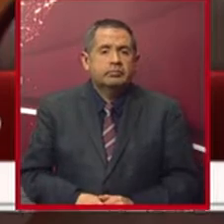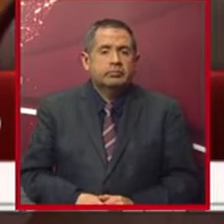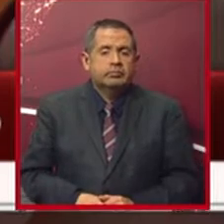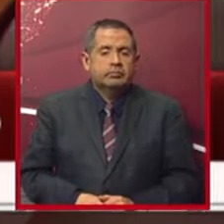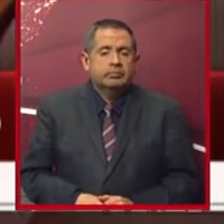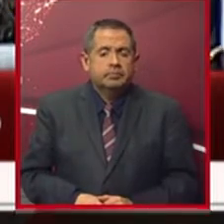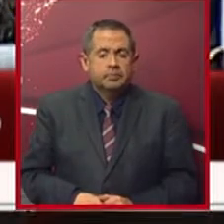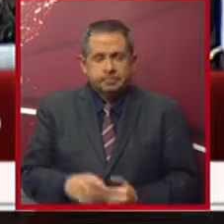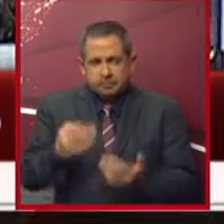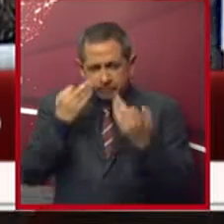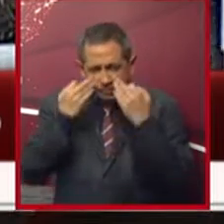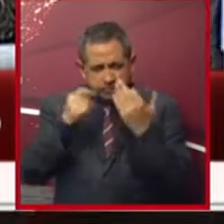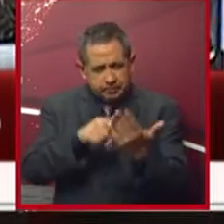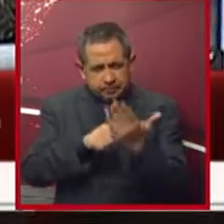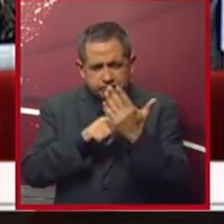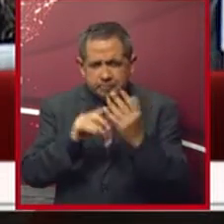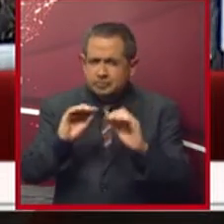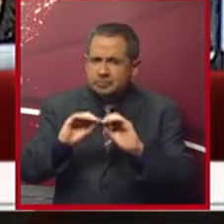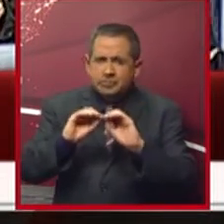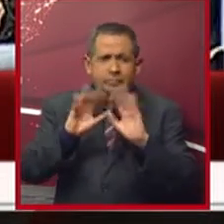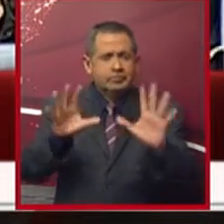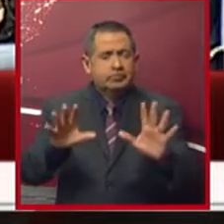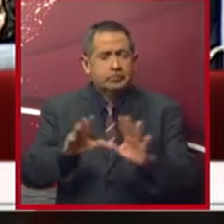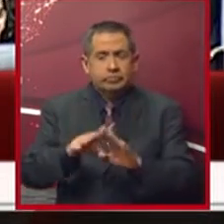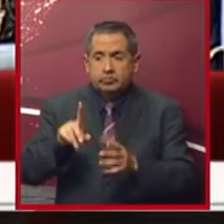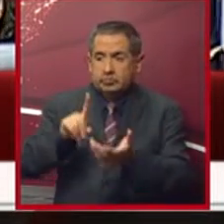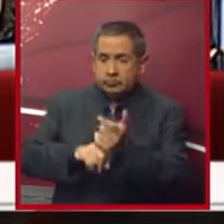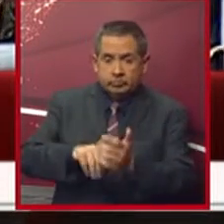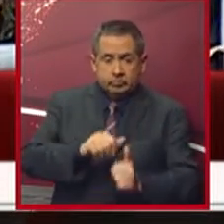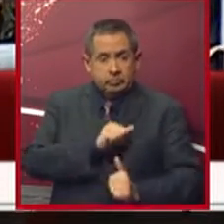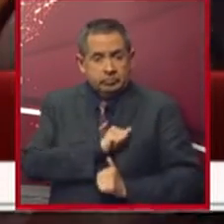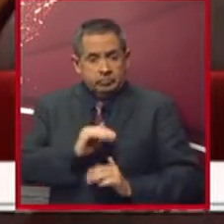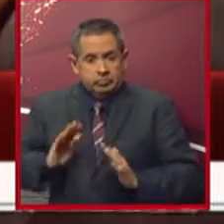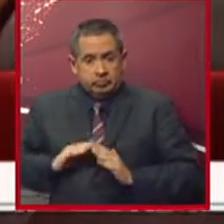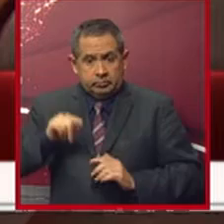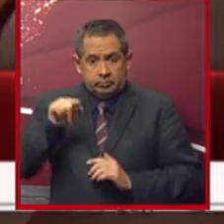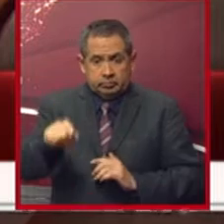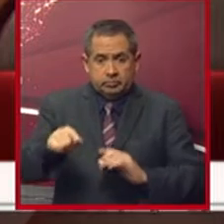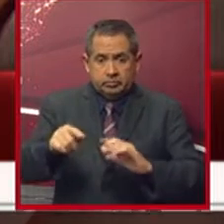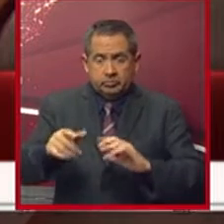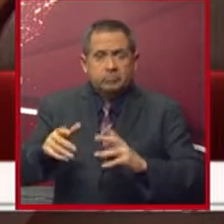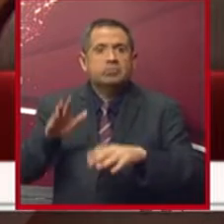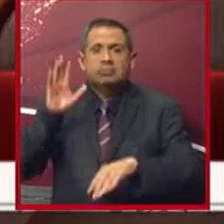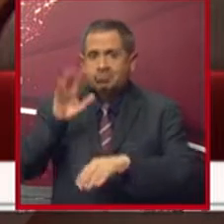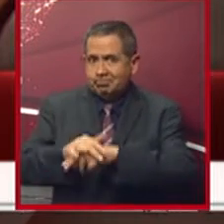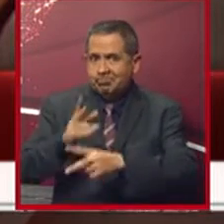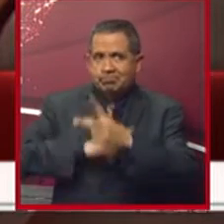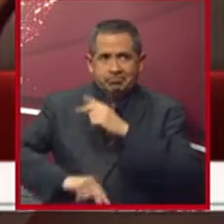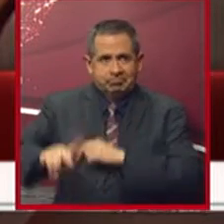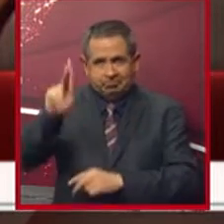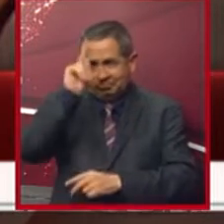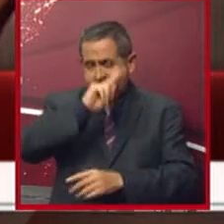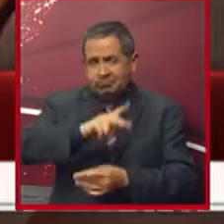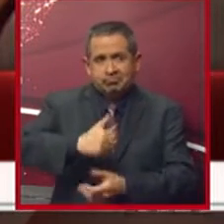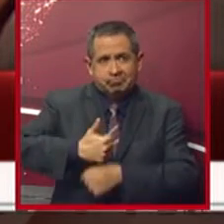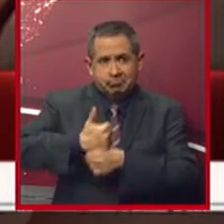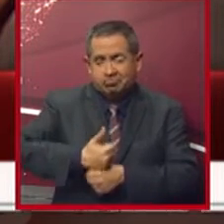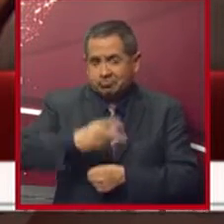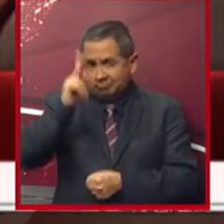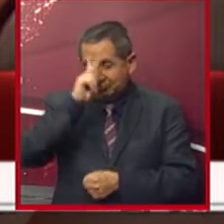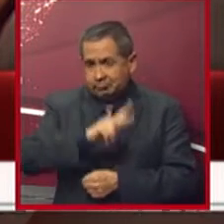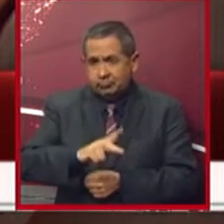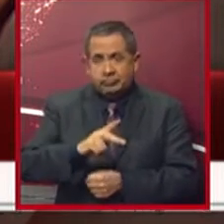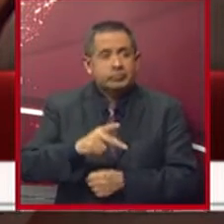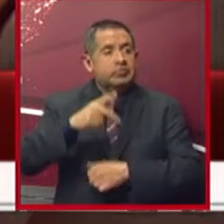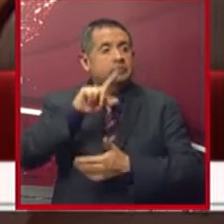Tenemos evidencia muy clara de cómo, donde están las Fuerzas Armadas, sí aumenta la violencia y no bajan los delitos,